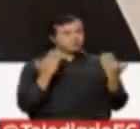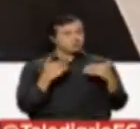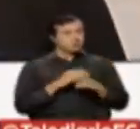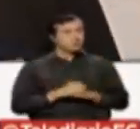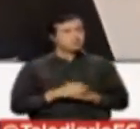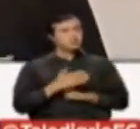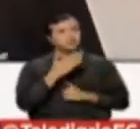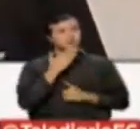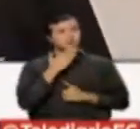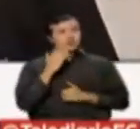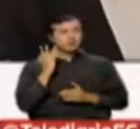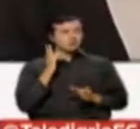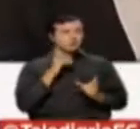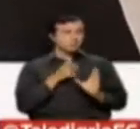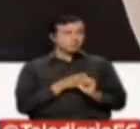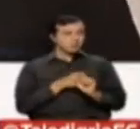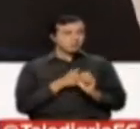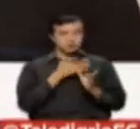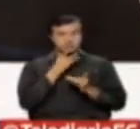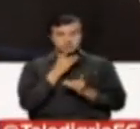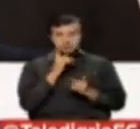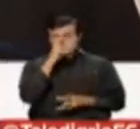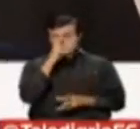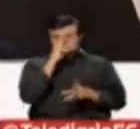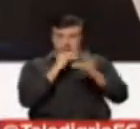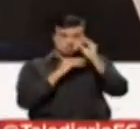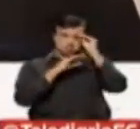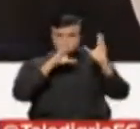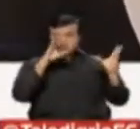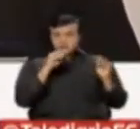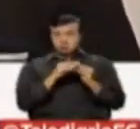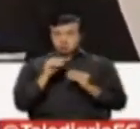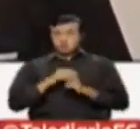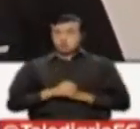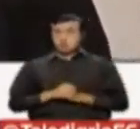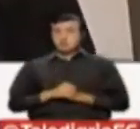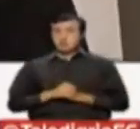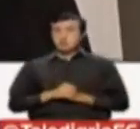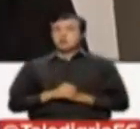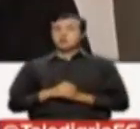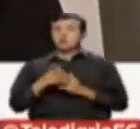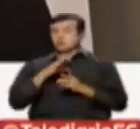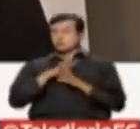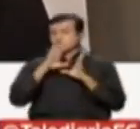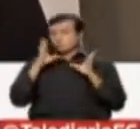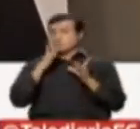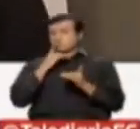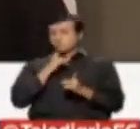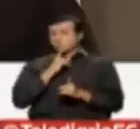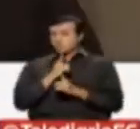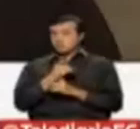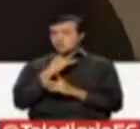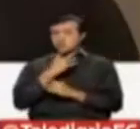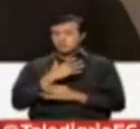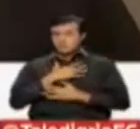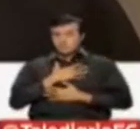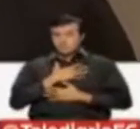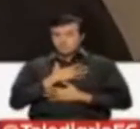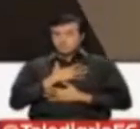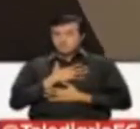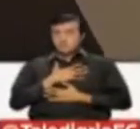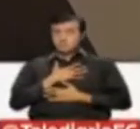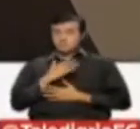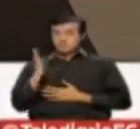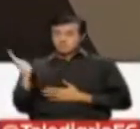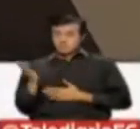cómo llegaste aquí te ha gustado aprender todo esto mucho justo a mí me gustan los